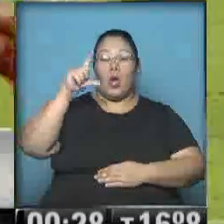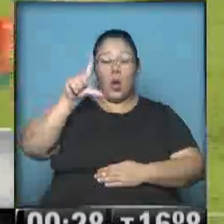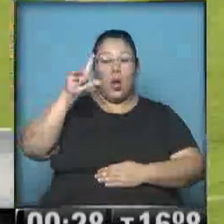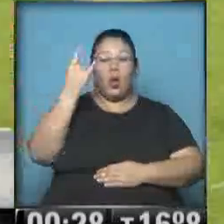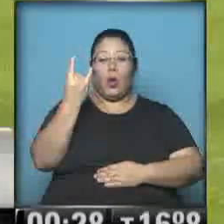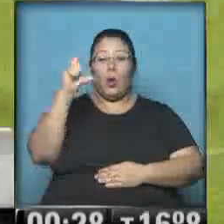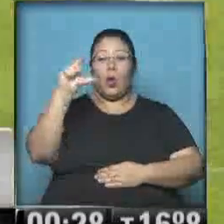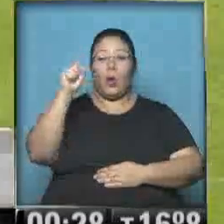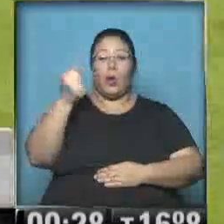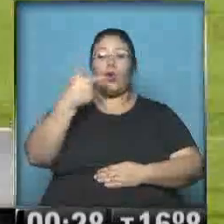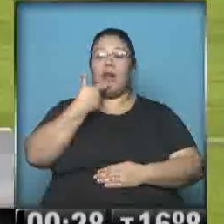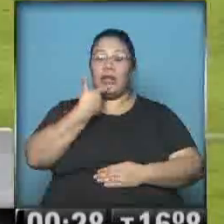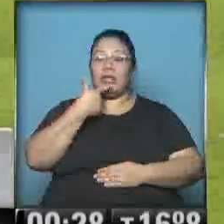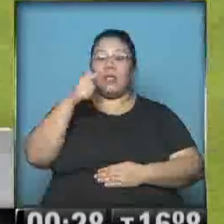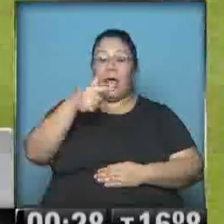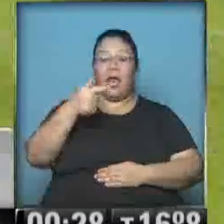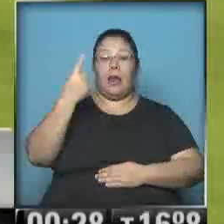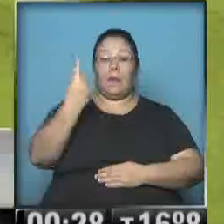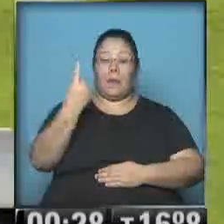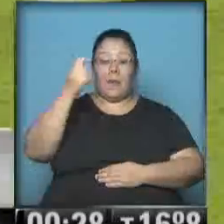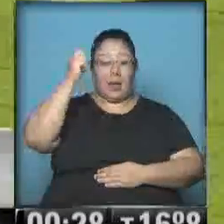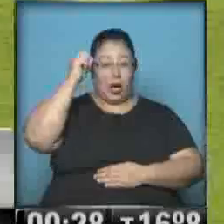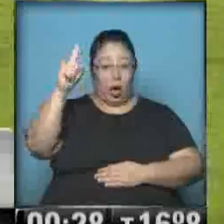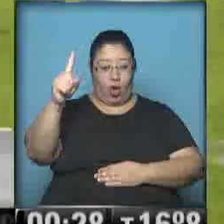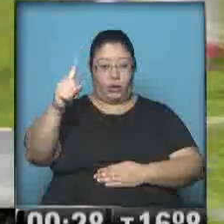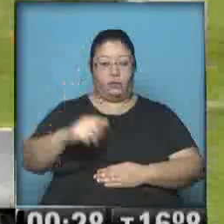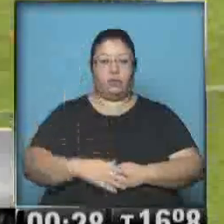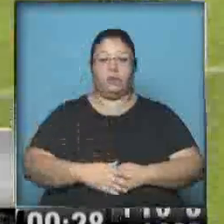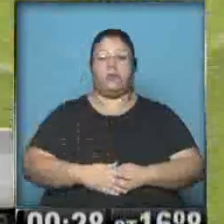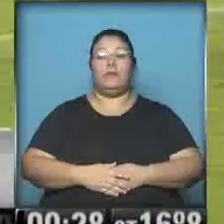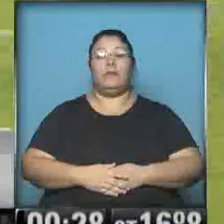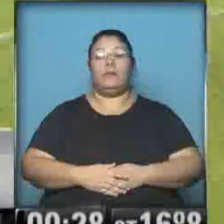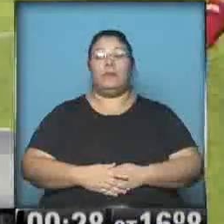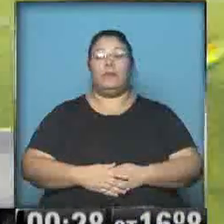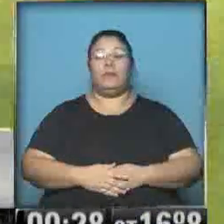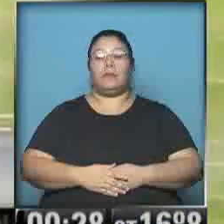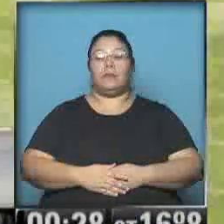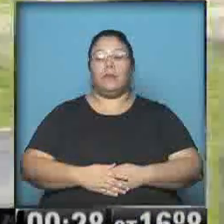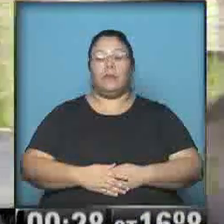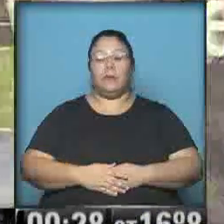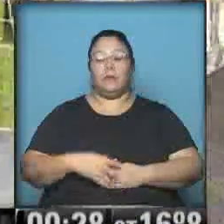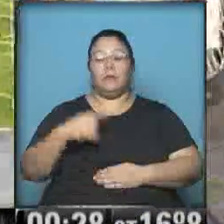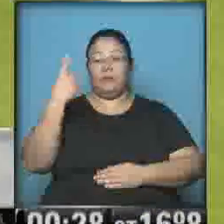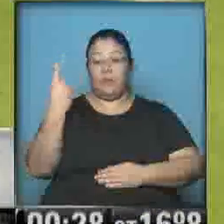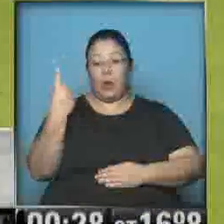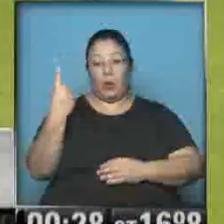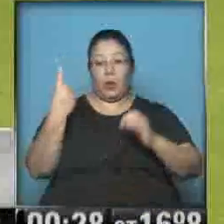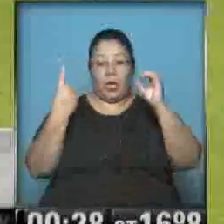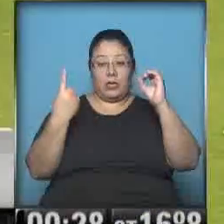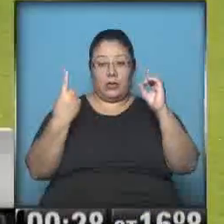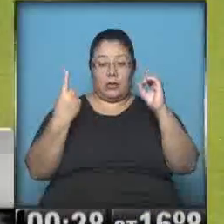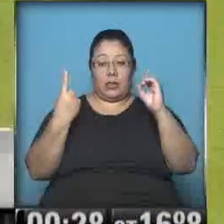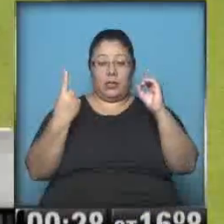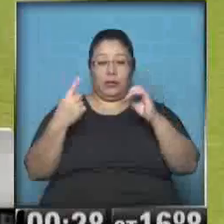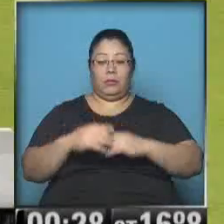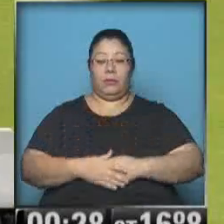poner en victoria, en ventaja parcial de 1-0 al Pirata cordobés. Buena la asistencia, la habilitación